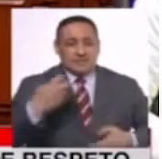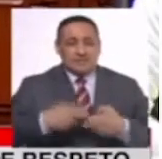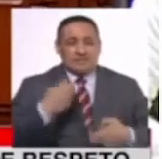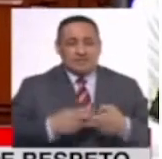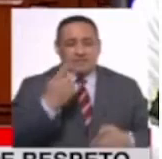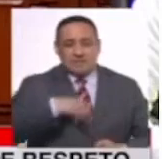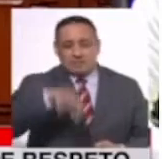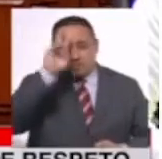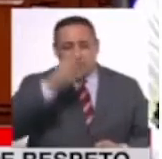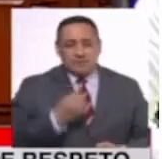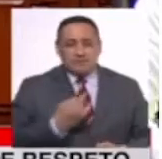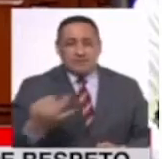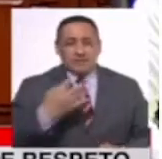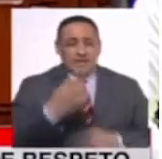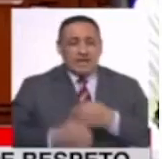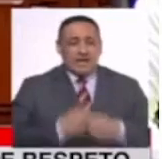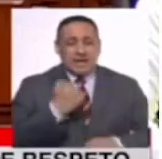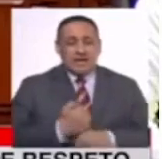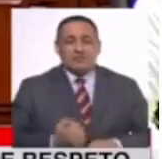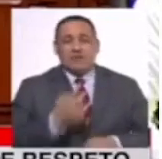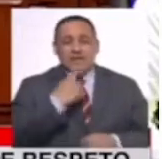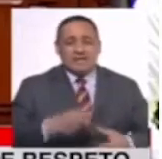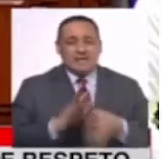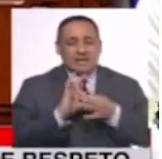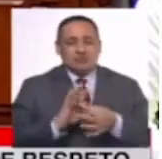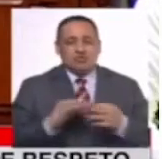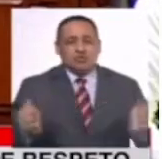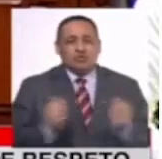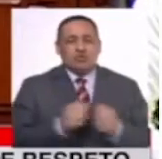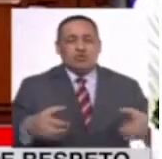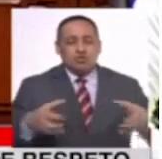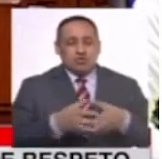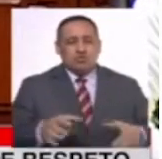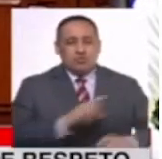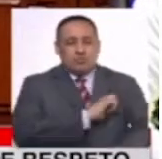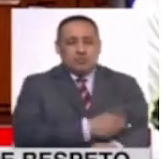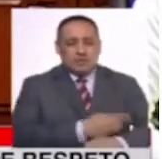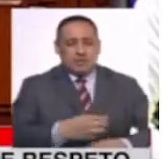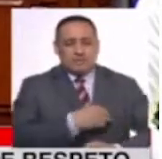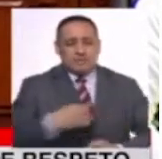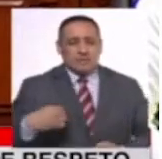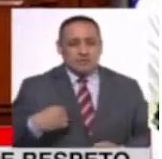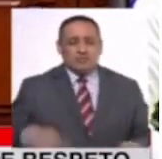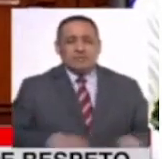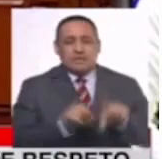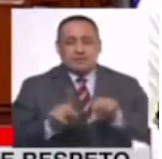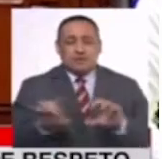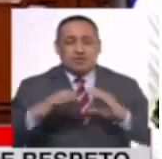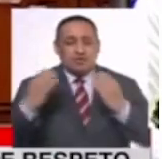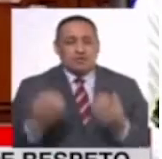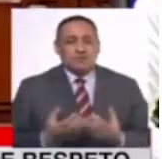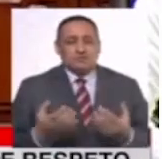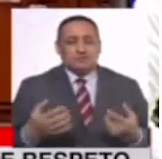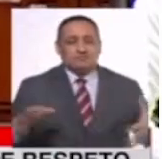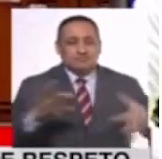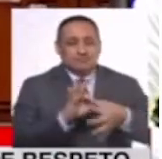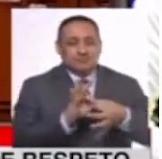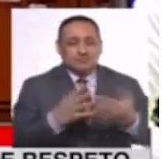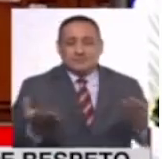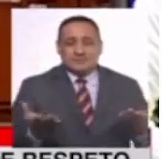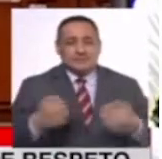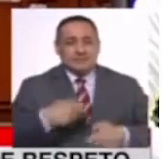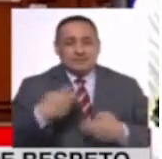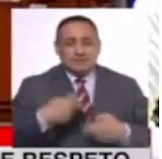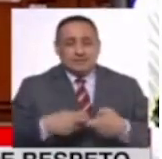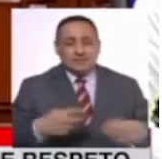para el Perú en los últimos años es la relación entre el poder legislativo y el poder ejecutivo. En